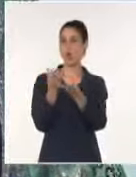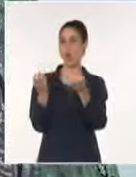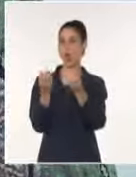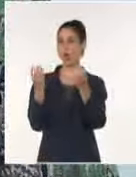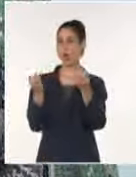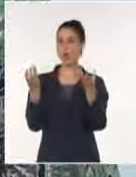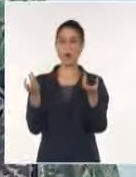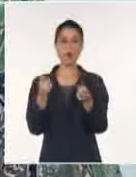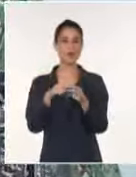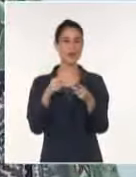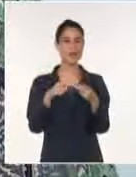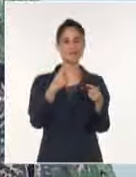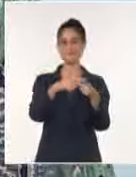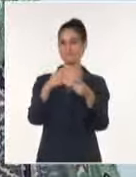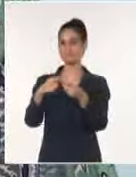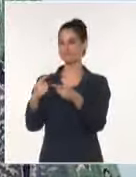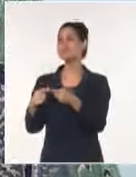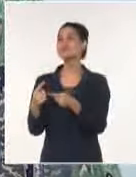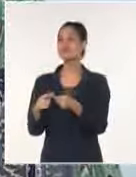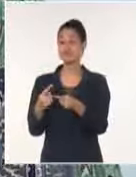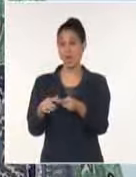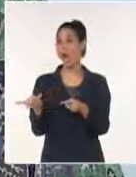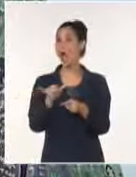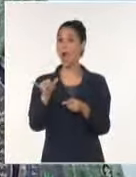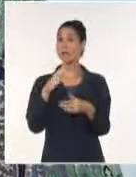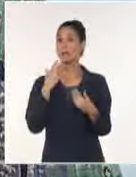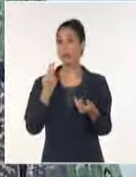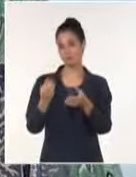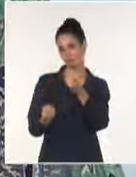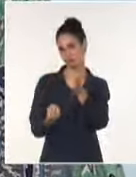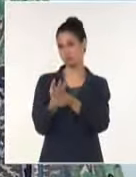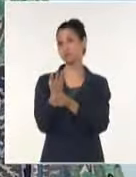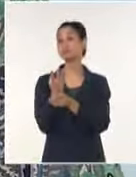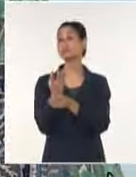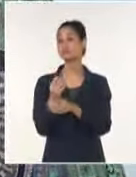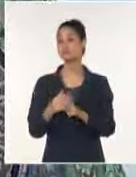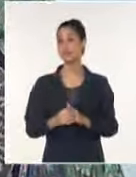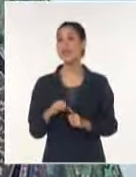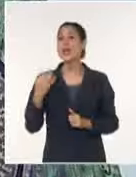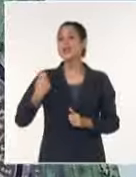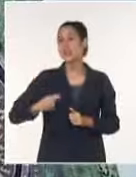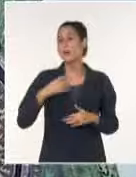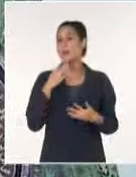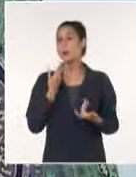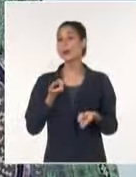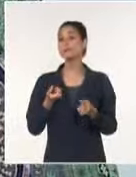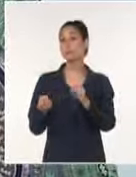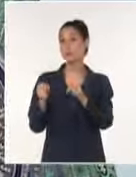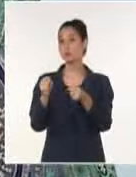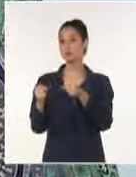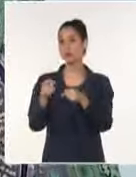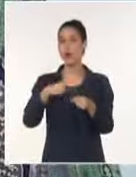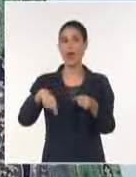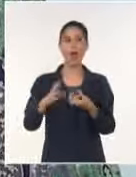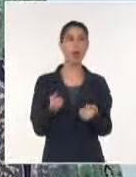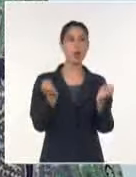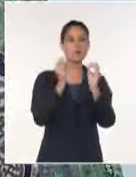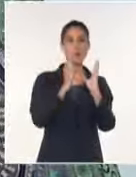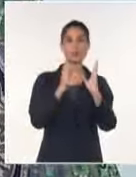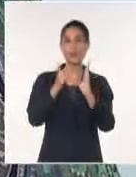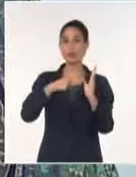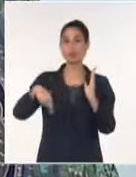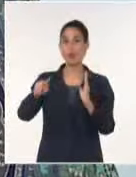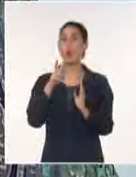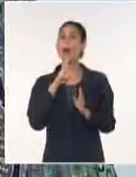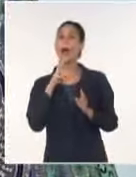en desuso que tenemos fundamentalmente fuera de la vivienda. Por lo tanto, ordenar el medio, que es una responsabilidad, por decir de alguna